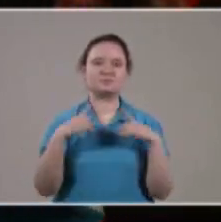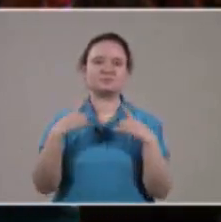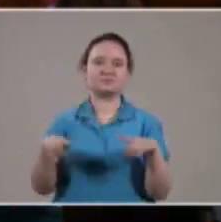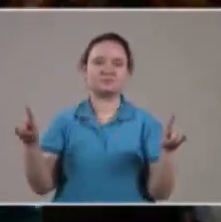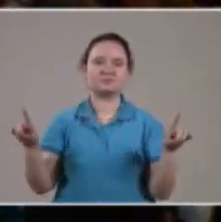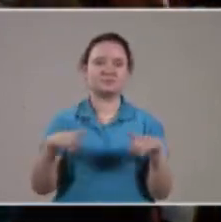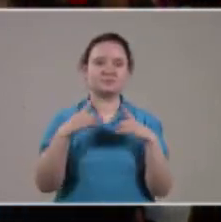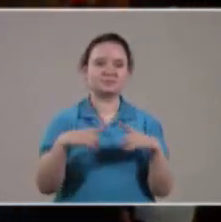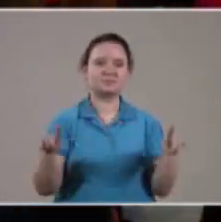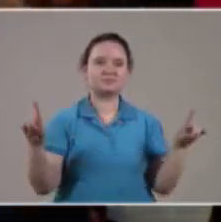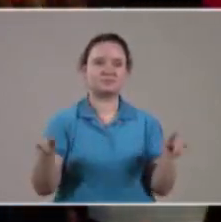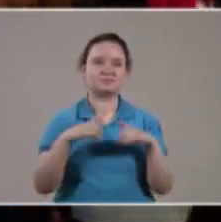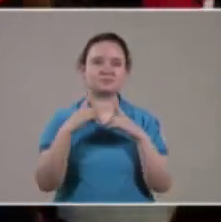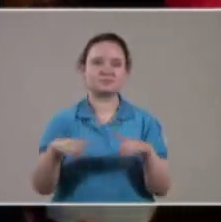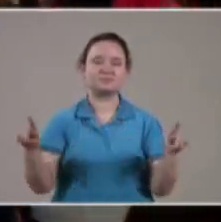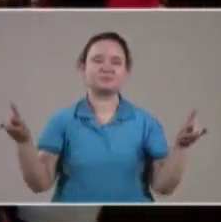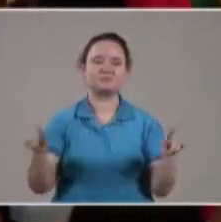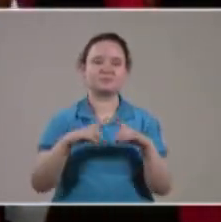¡Aleluya!